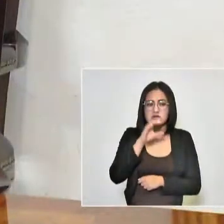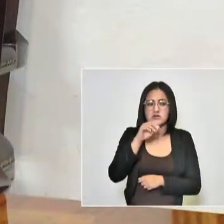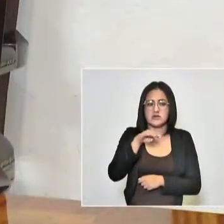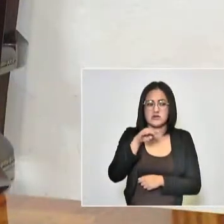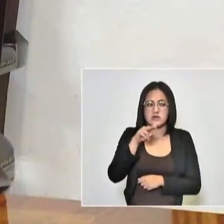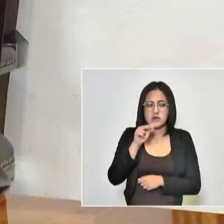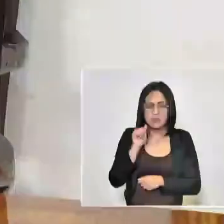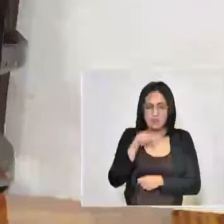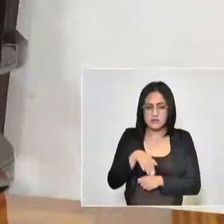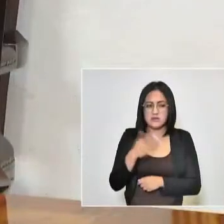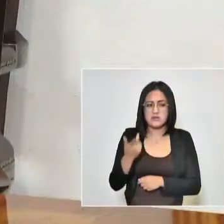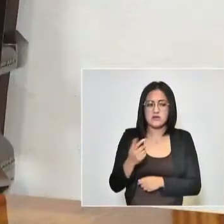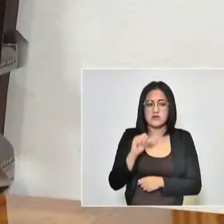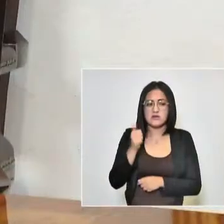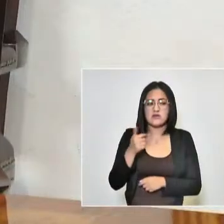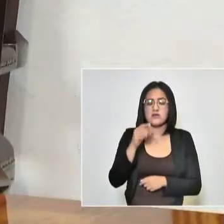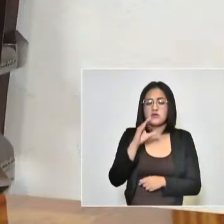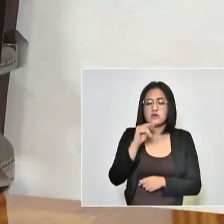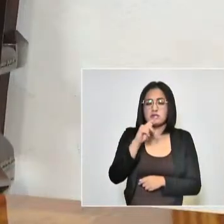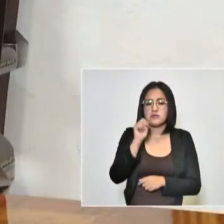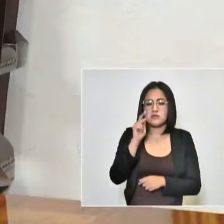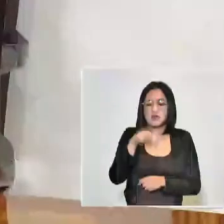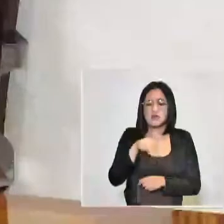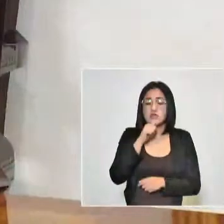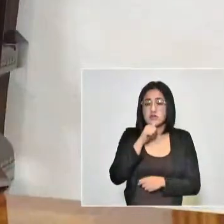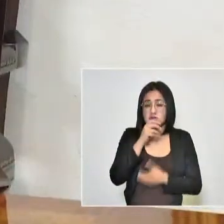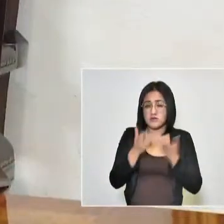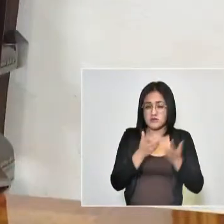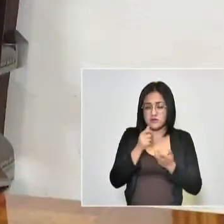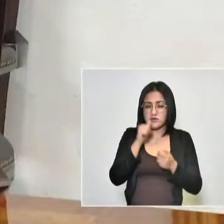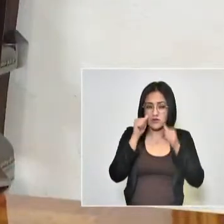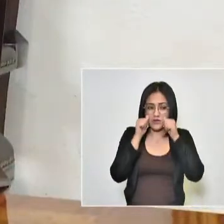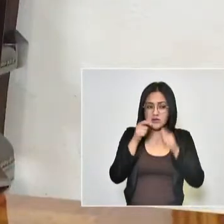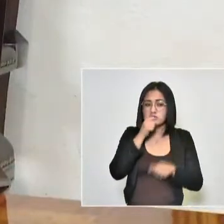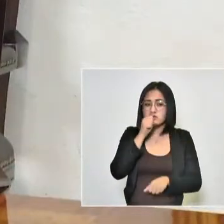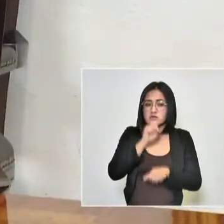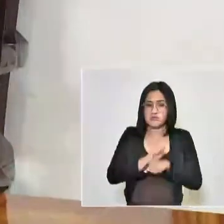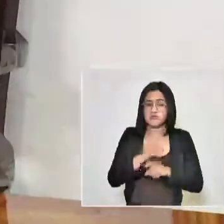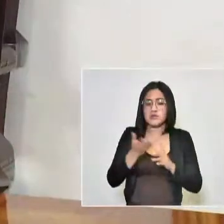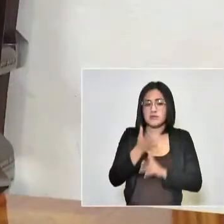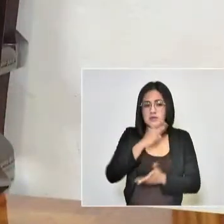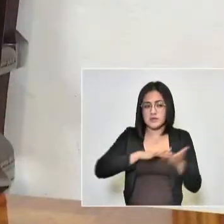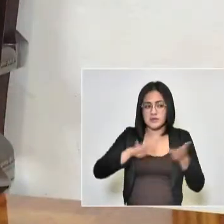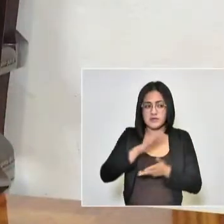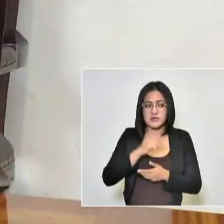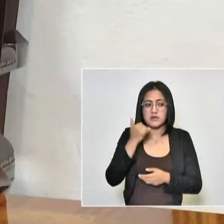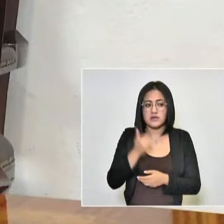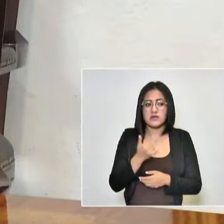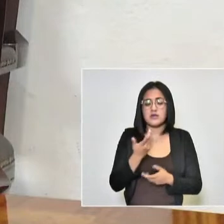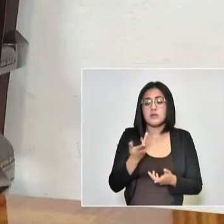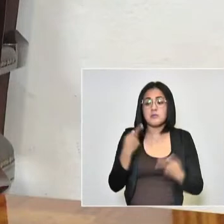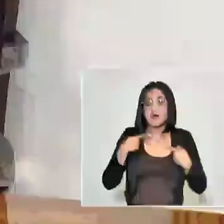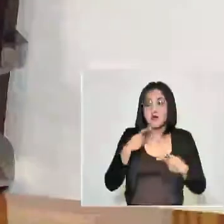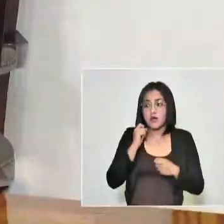CONAMP, un incendio en Cuautempan, activo, atendido por nuestra Secretaría de Medio Ambiente y